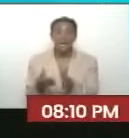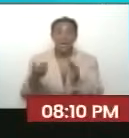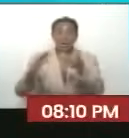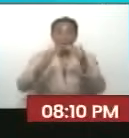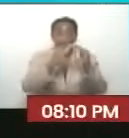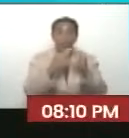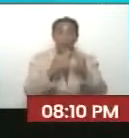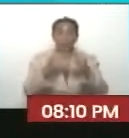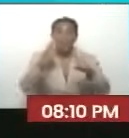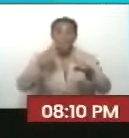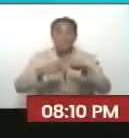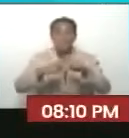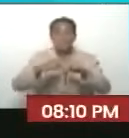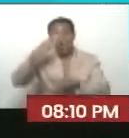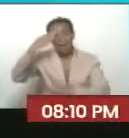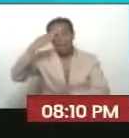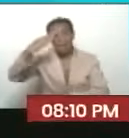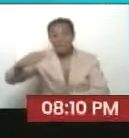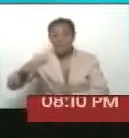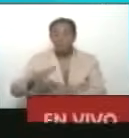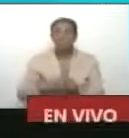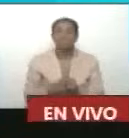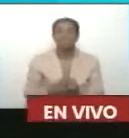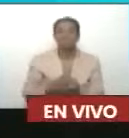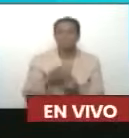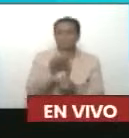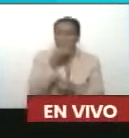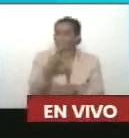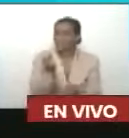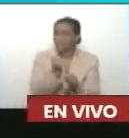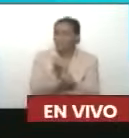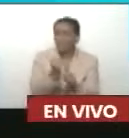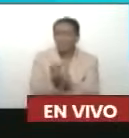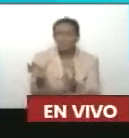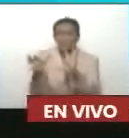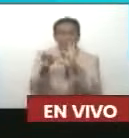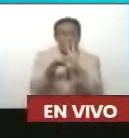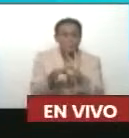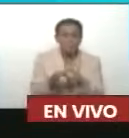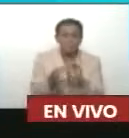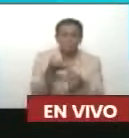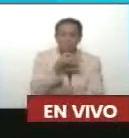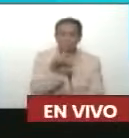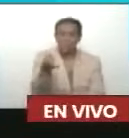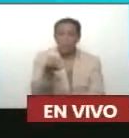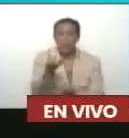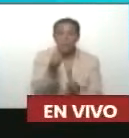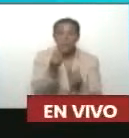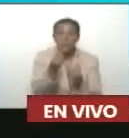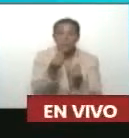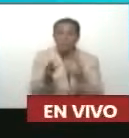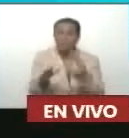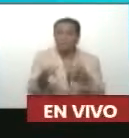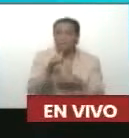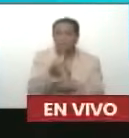bricomiles. ¡Ay, qué belleza! Porque llegaron miles de reportes.